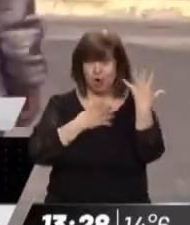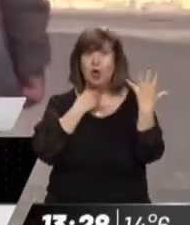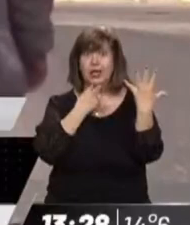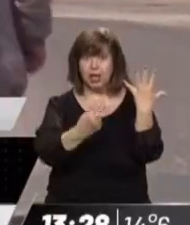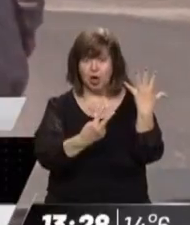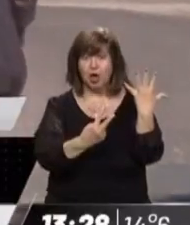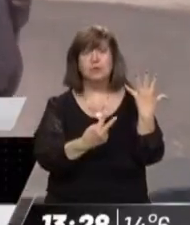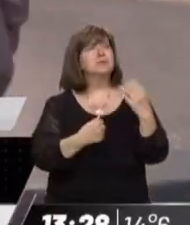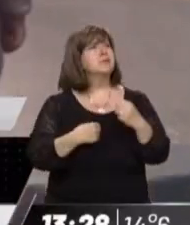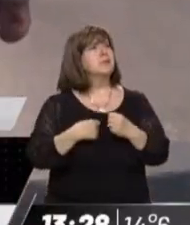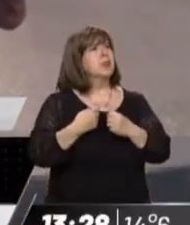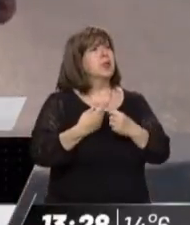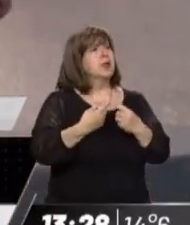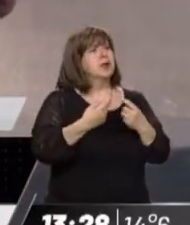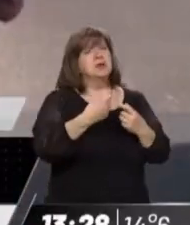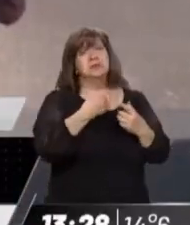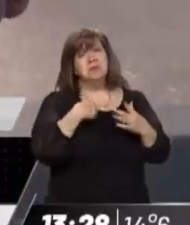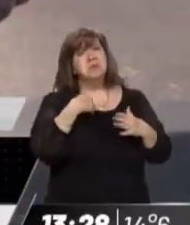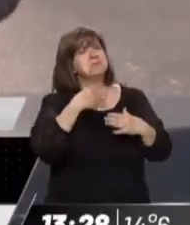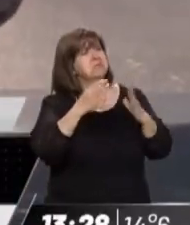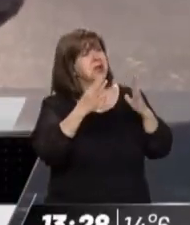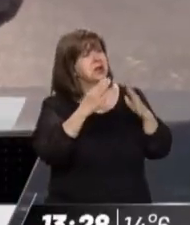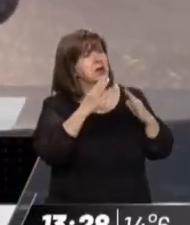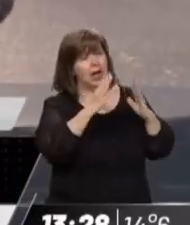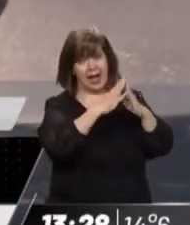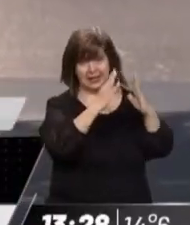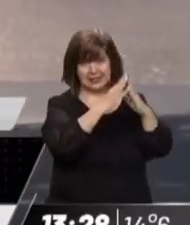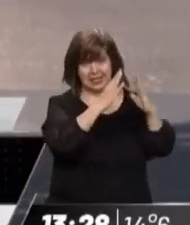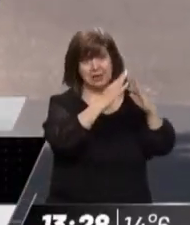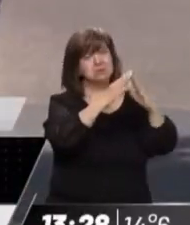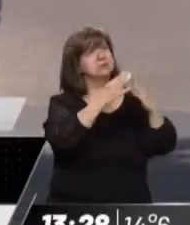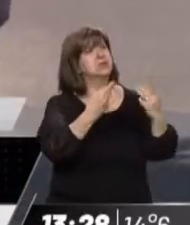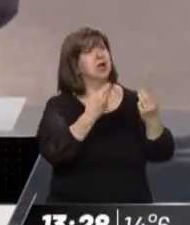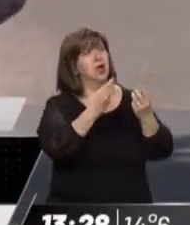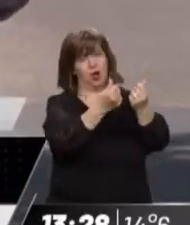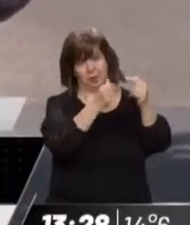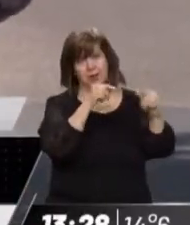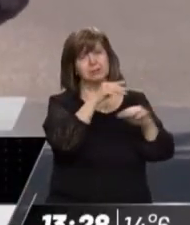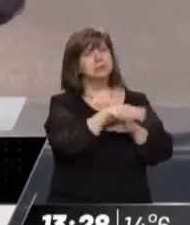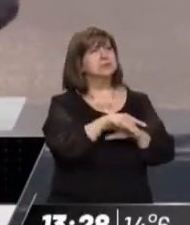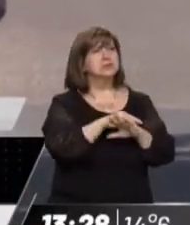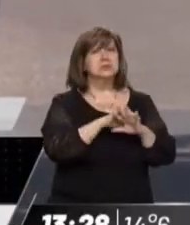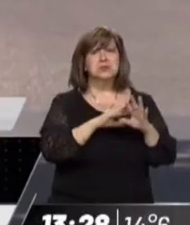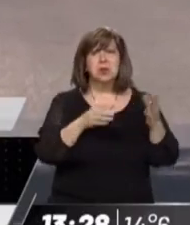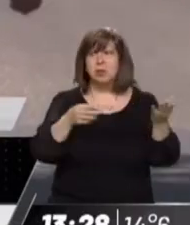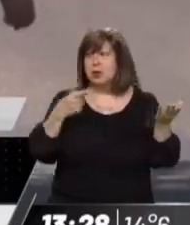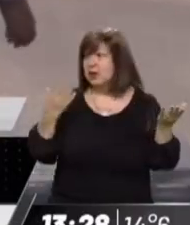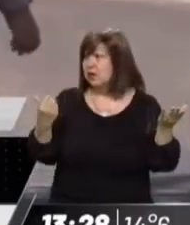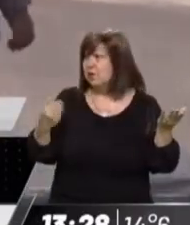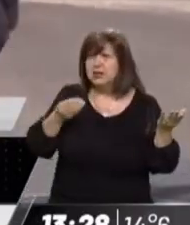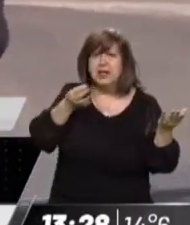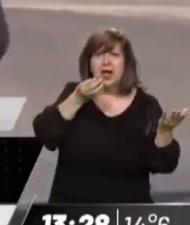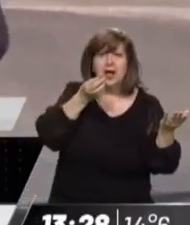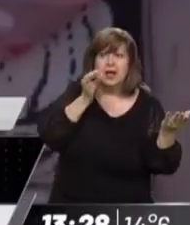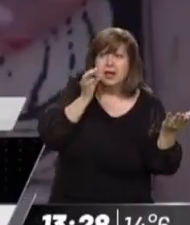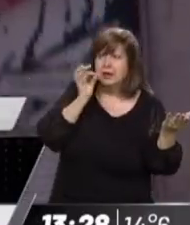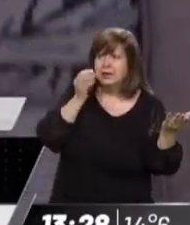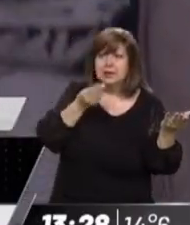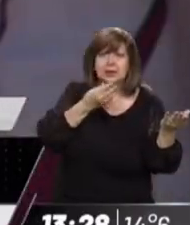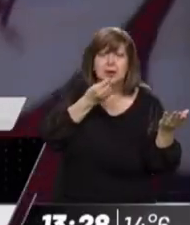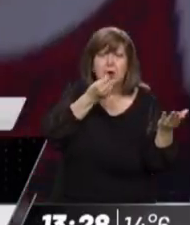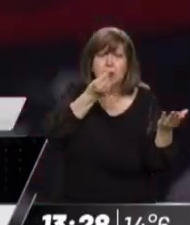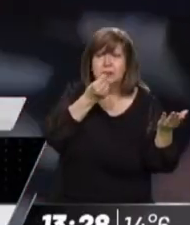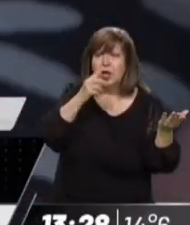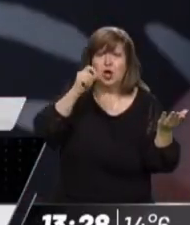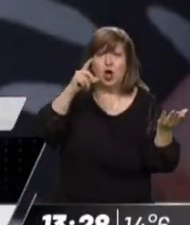qué? Porque la vendí en un momento de mi consumo que se me agravó tanto. Lo primero que vendí en